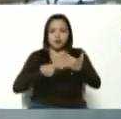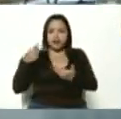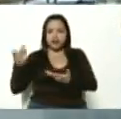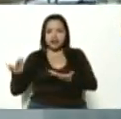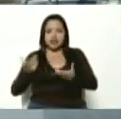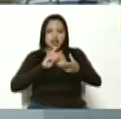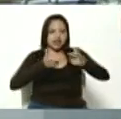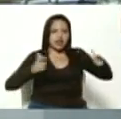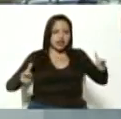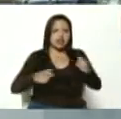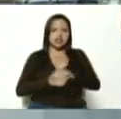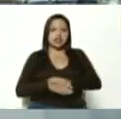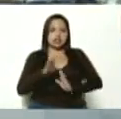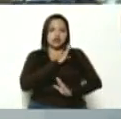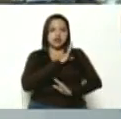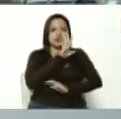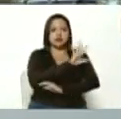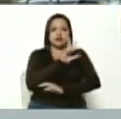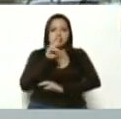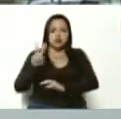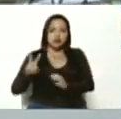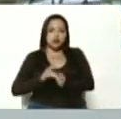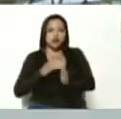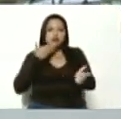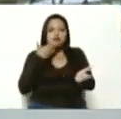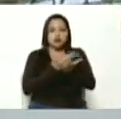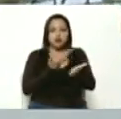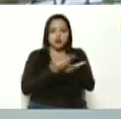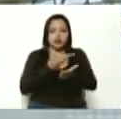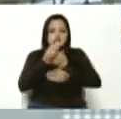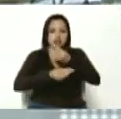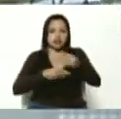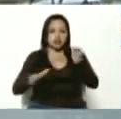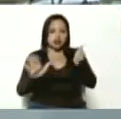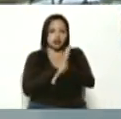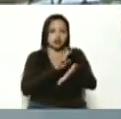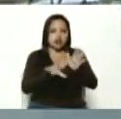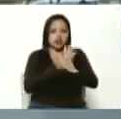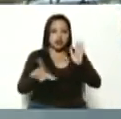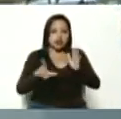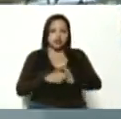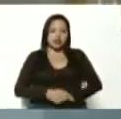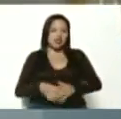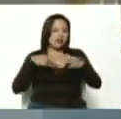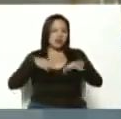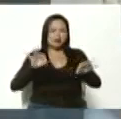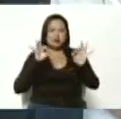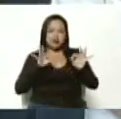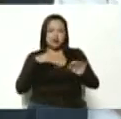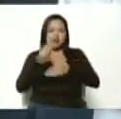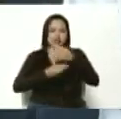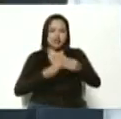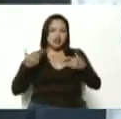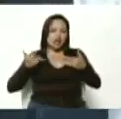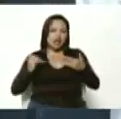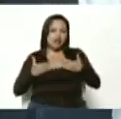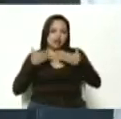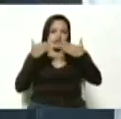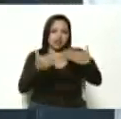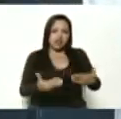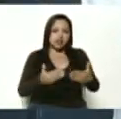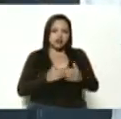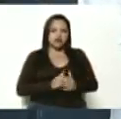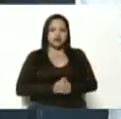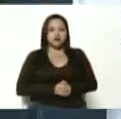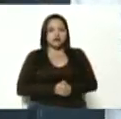tenemos 52 propuestas de ley sobre el particular y que estamos avanzando